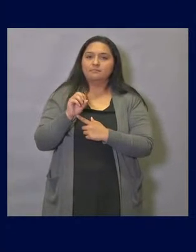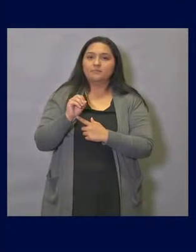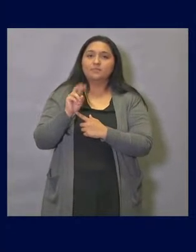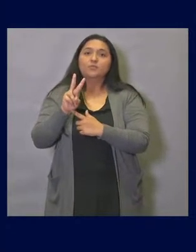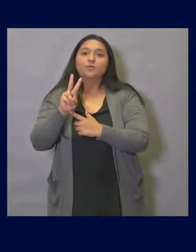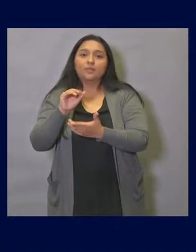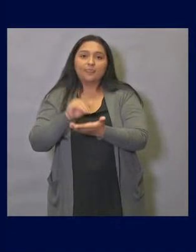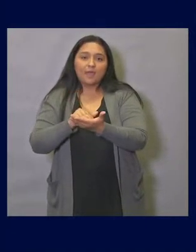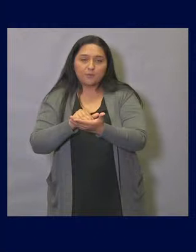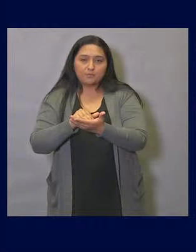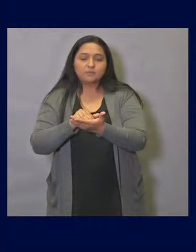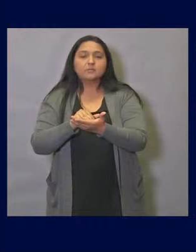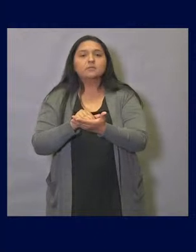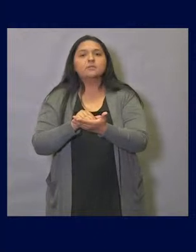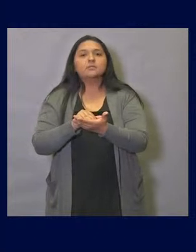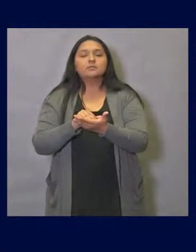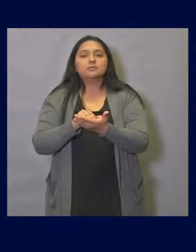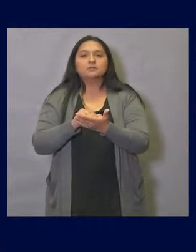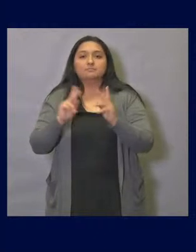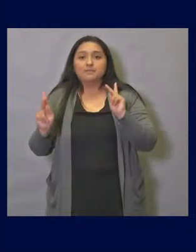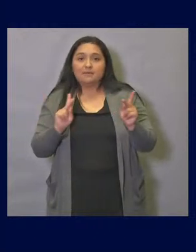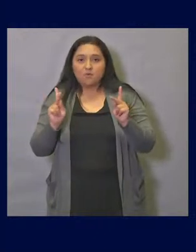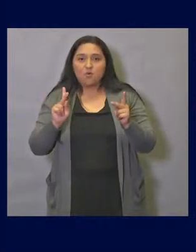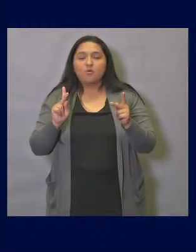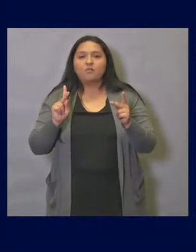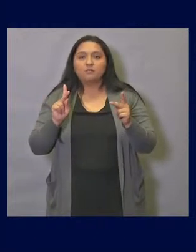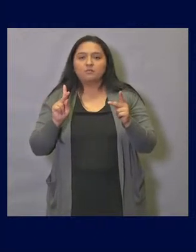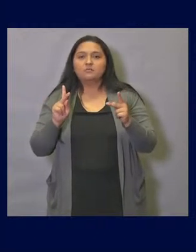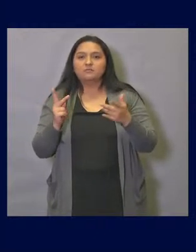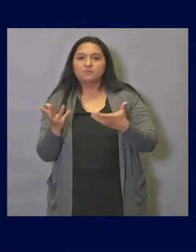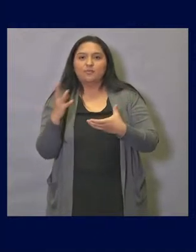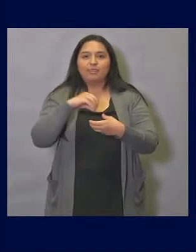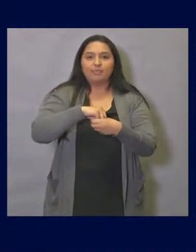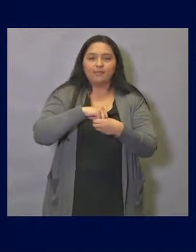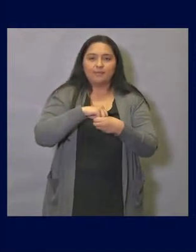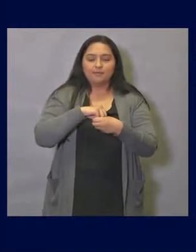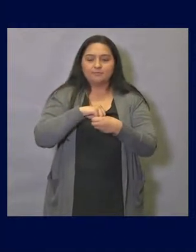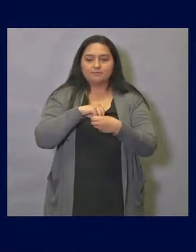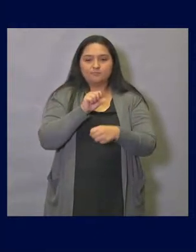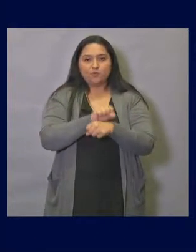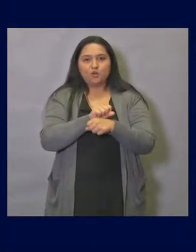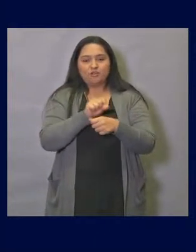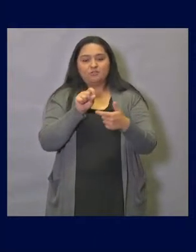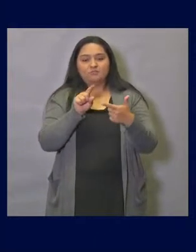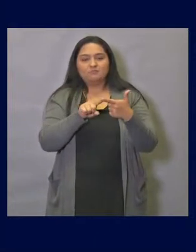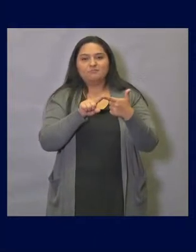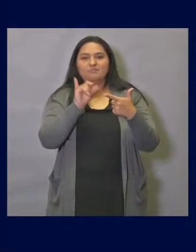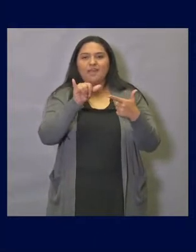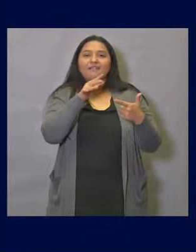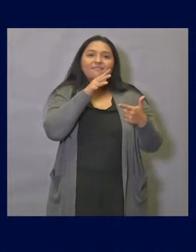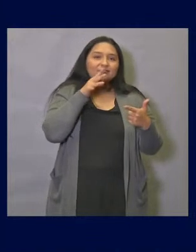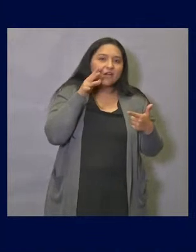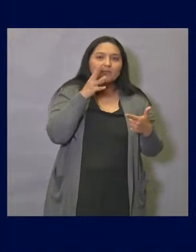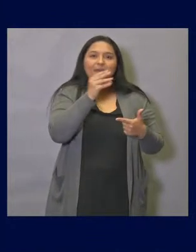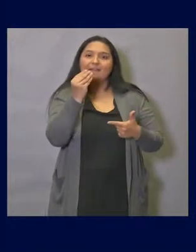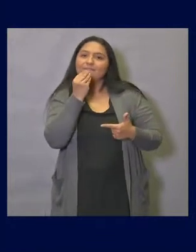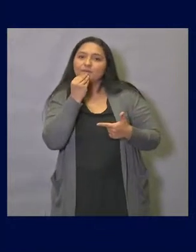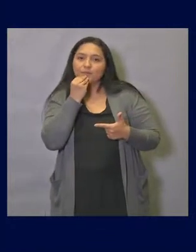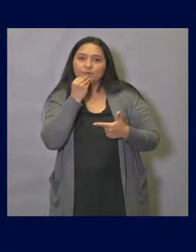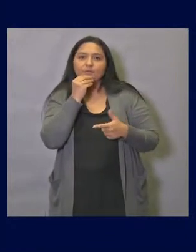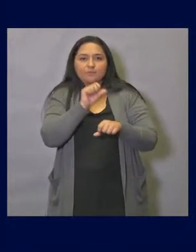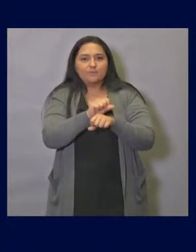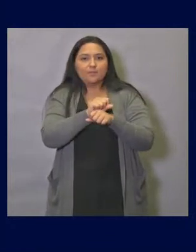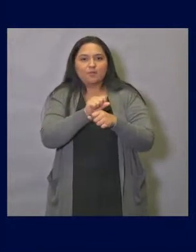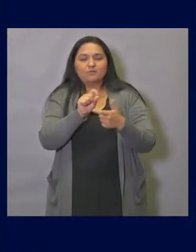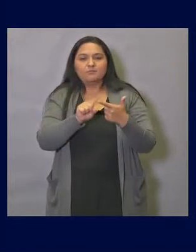502,000 personas que trabajan en el condado de alimentos y agricultura en el condado de Los